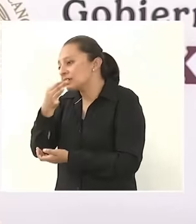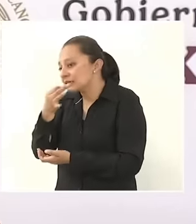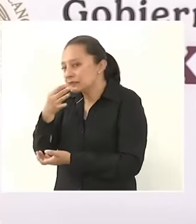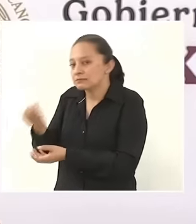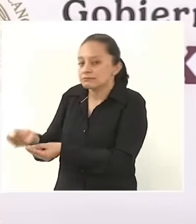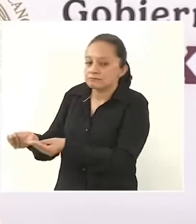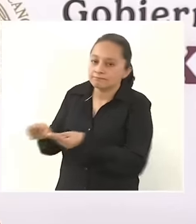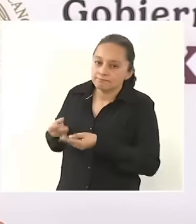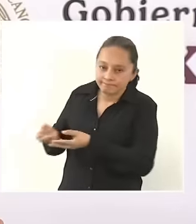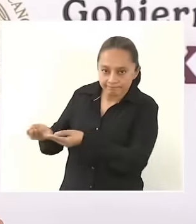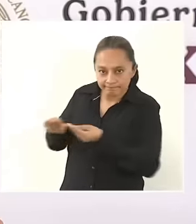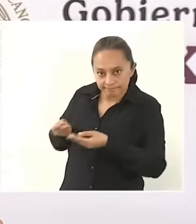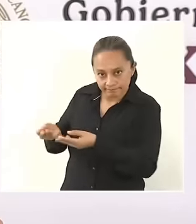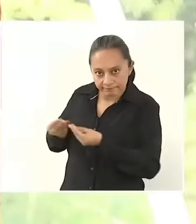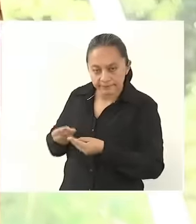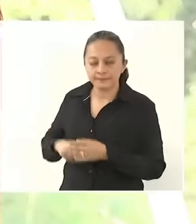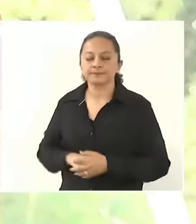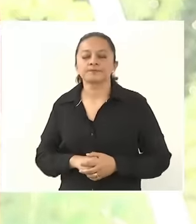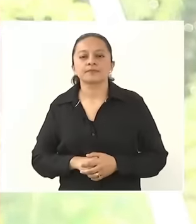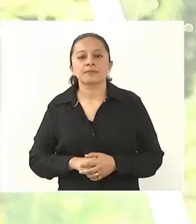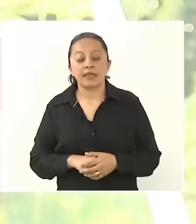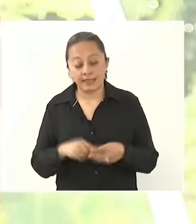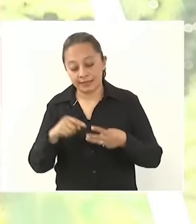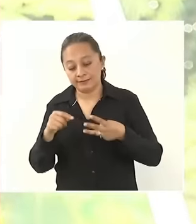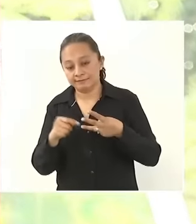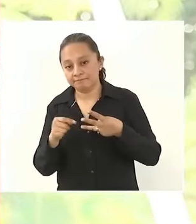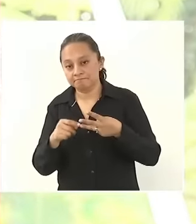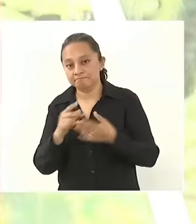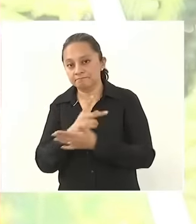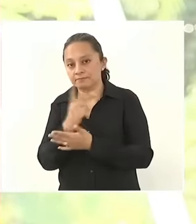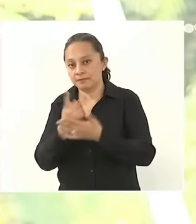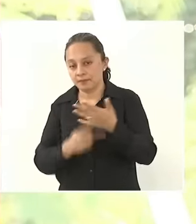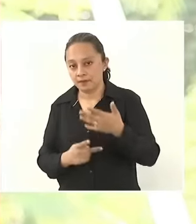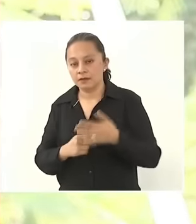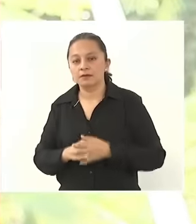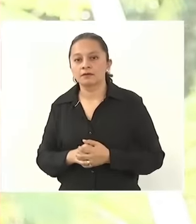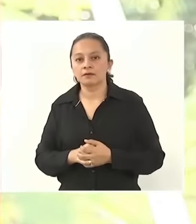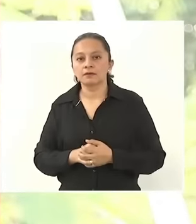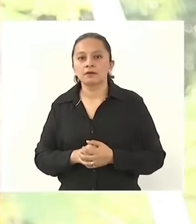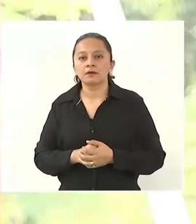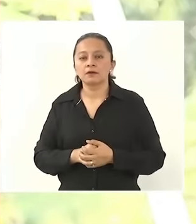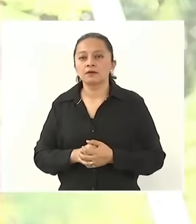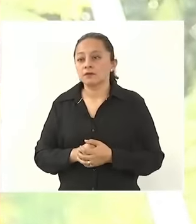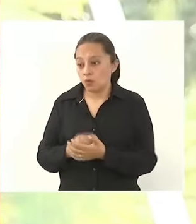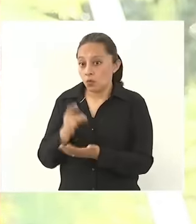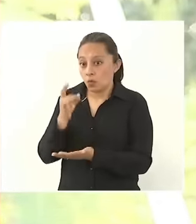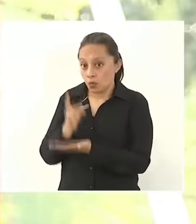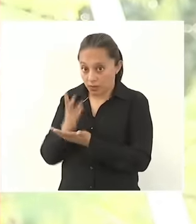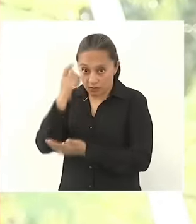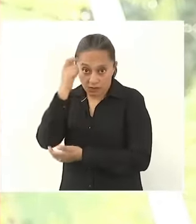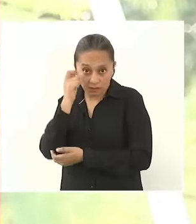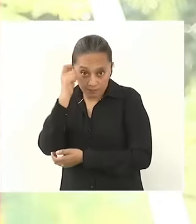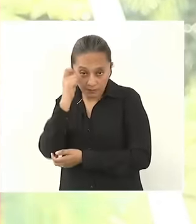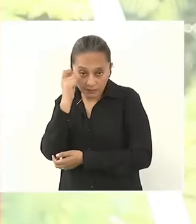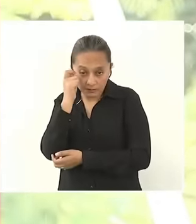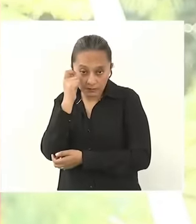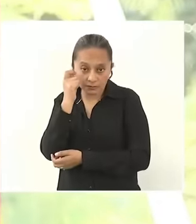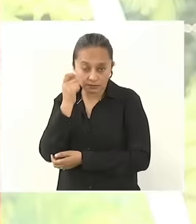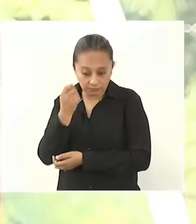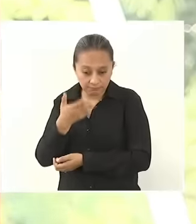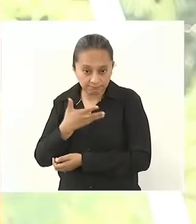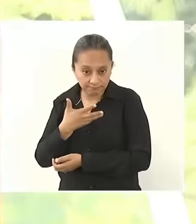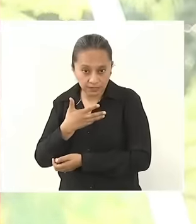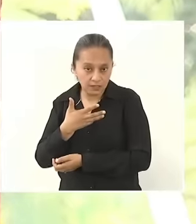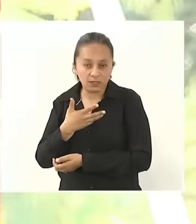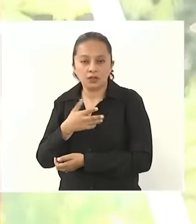Este es el tercer programa, es decir, no solamente van a tener la pensión, sino salud